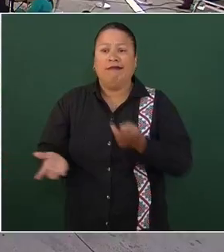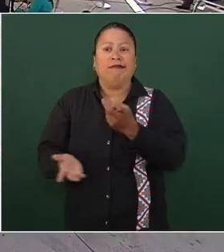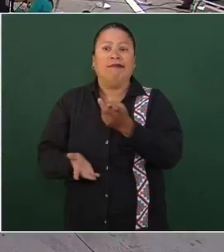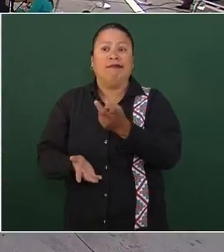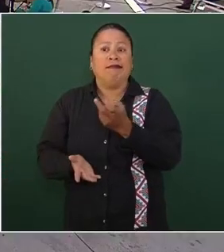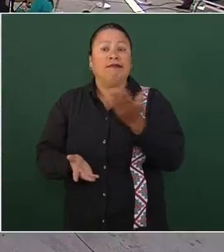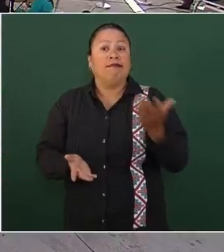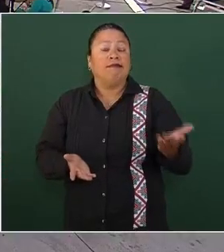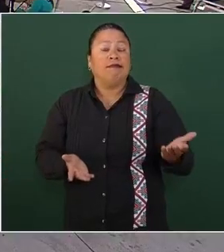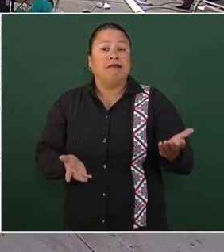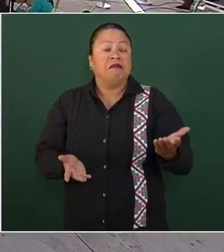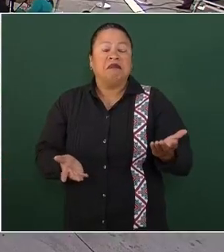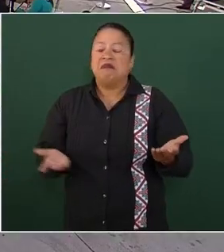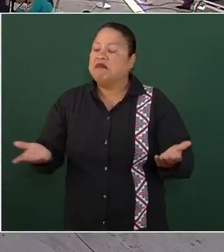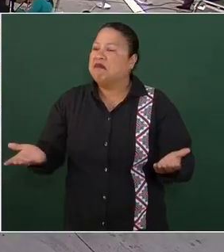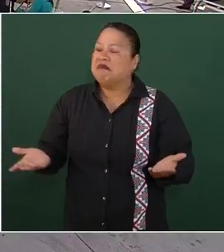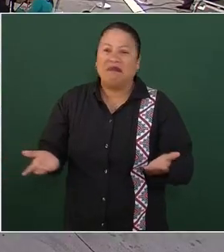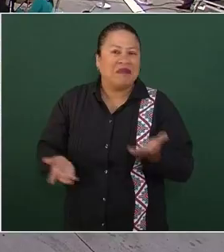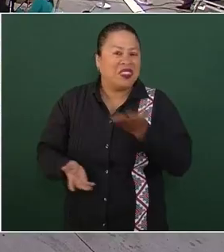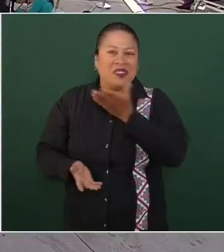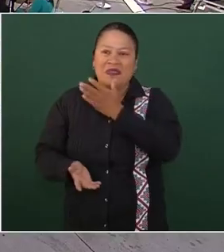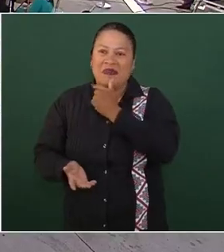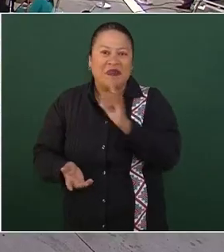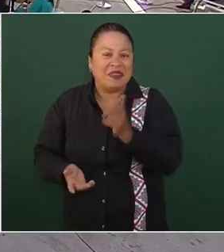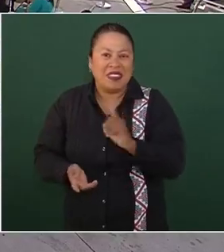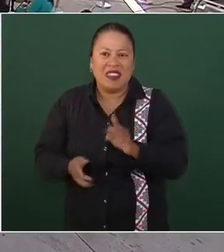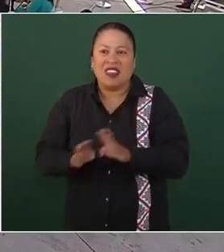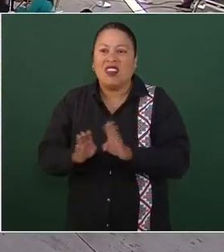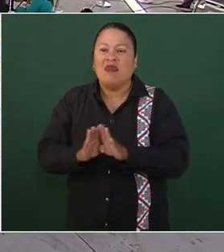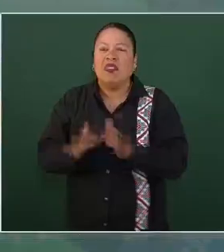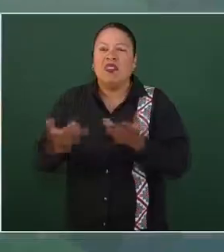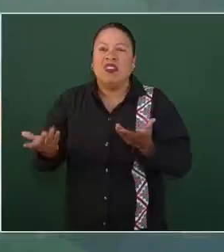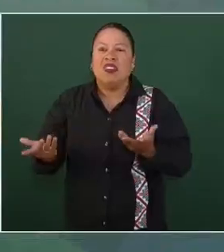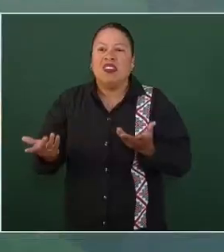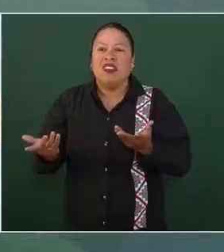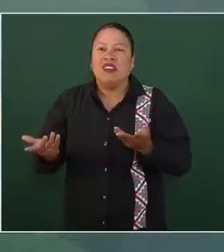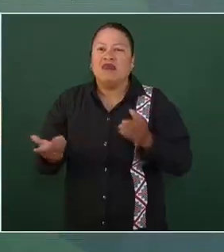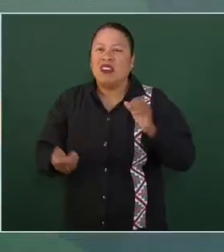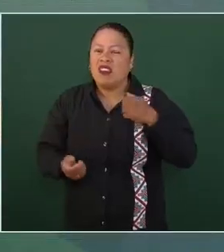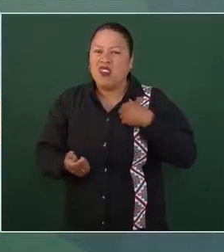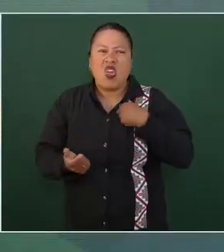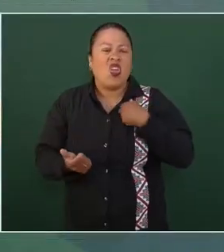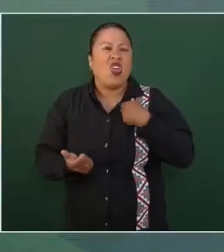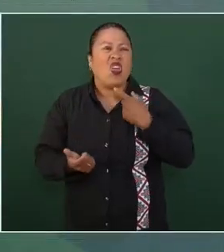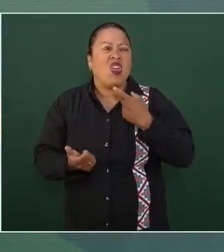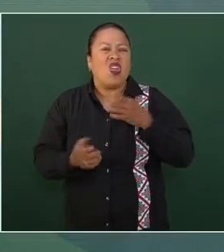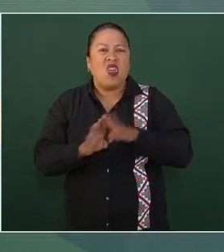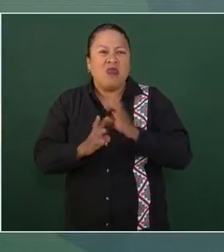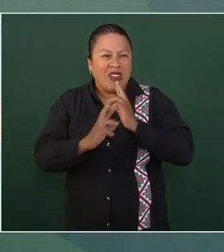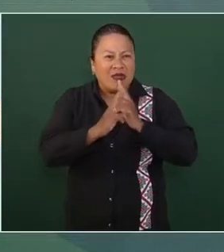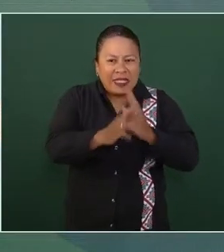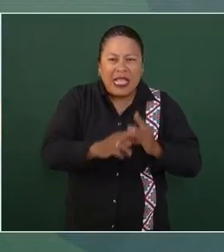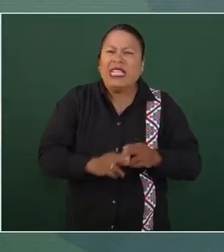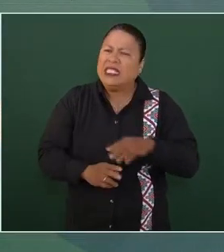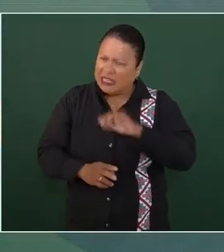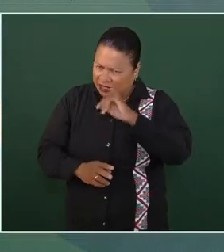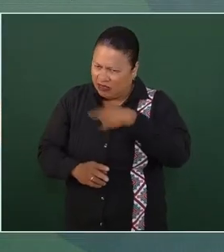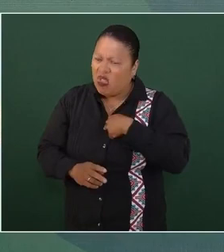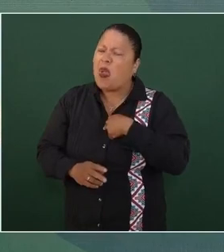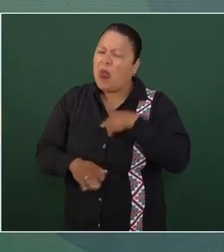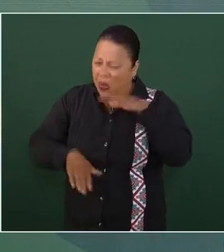no tiene caso estar contestando si hay réplica